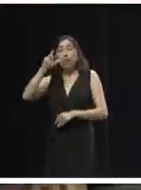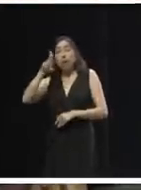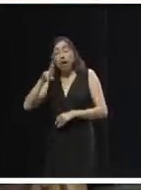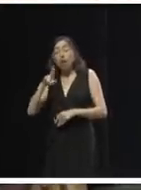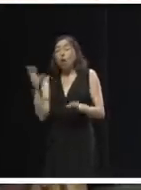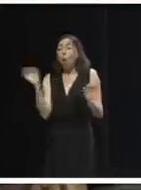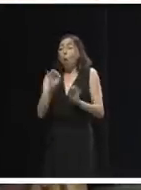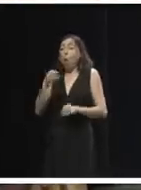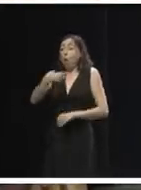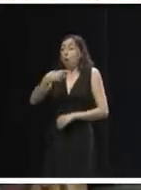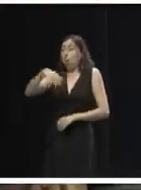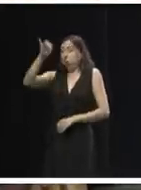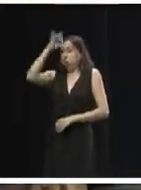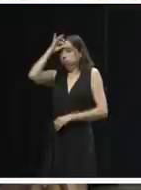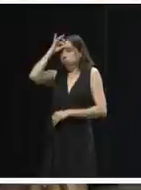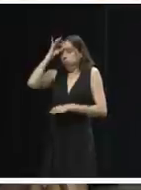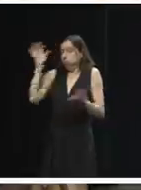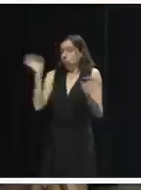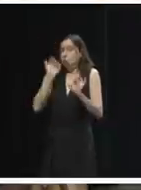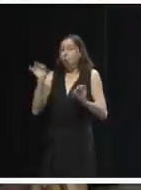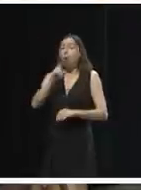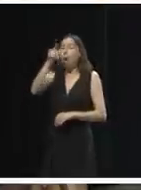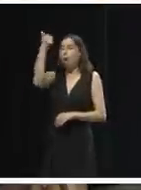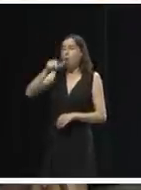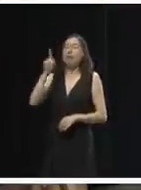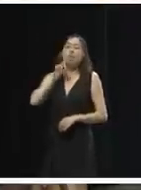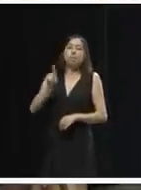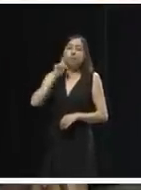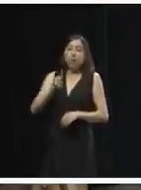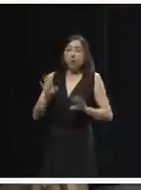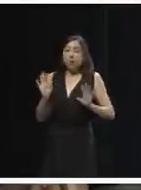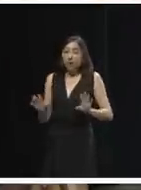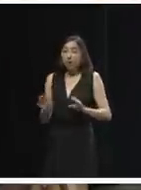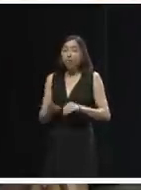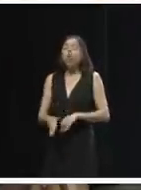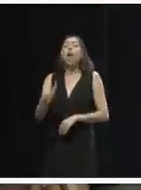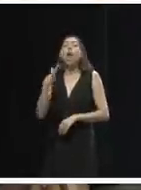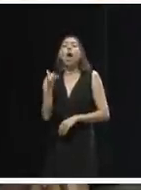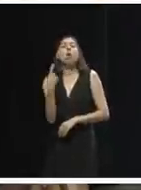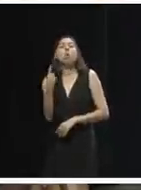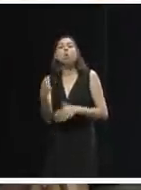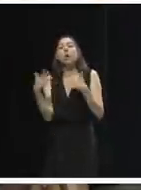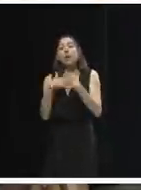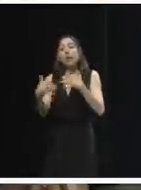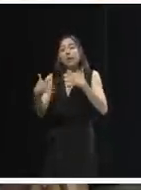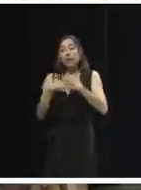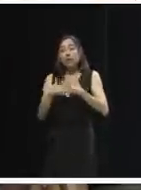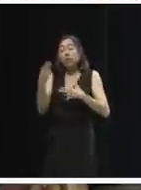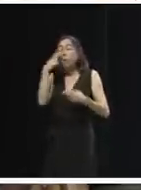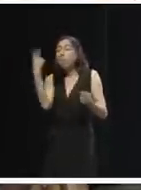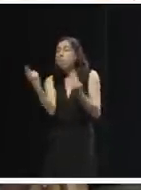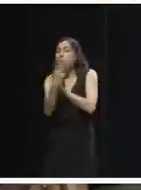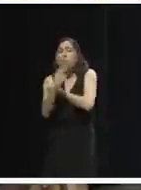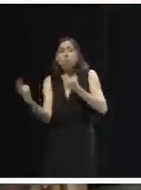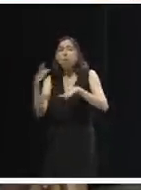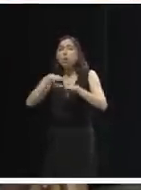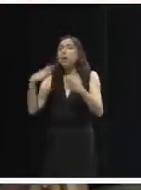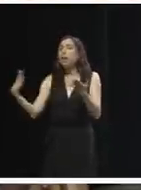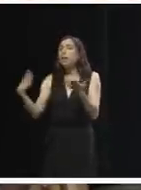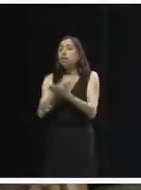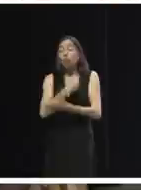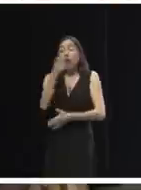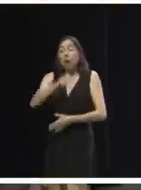sabe de qué habla o miente. Hay un registro que es público para todo el mundo de los